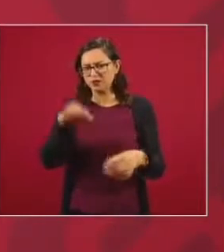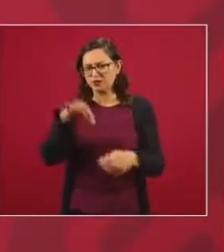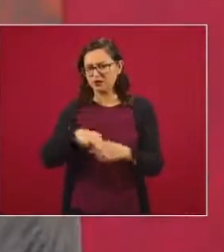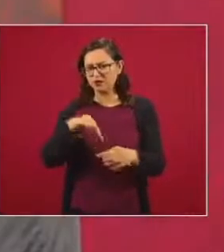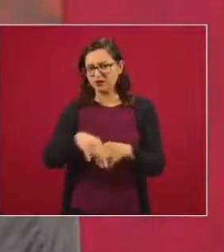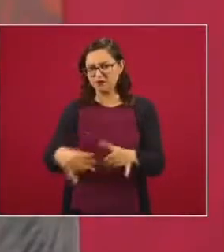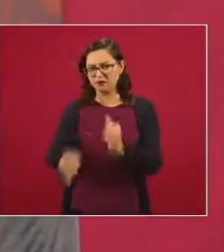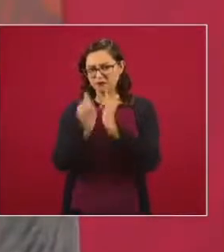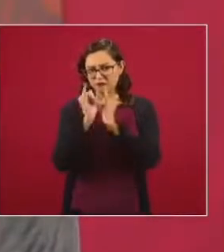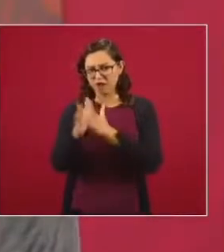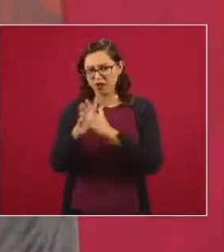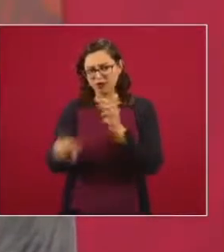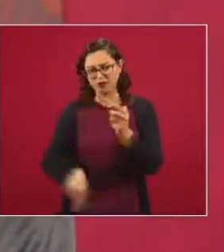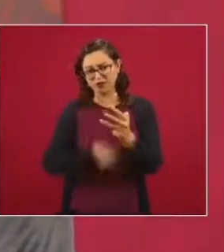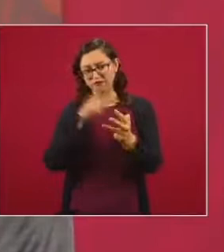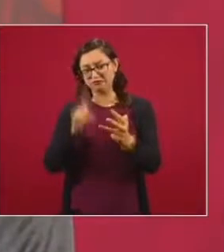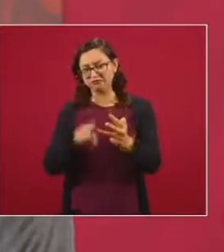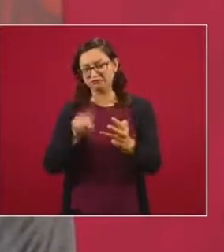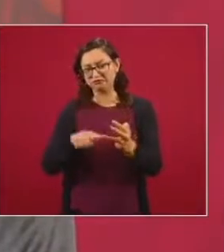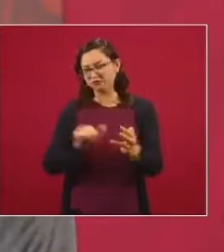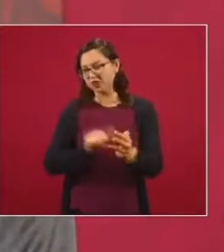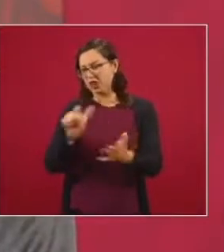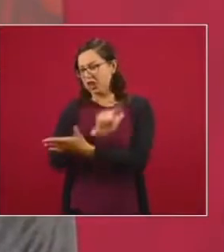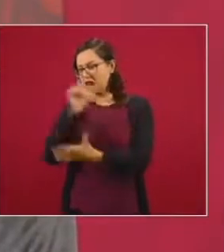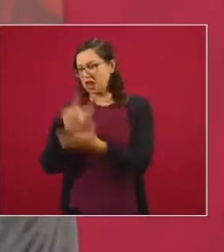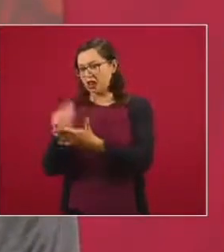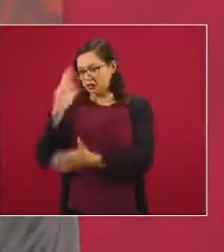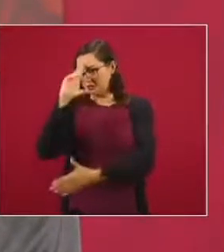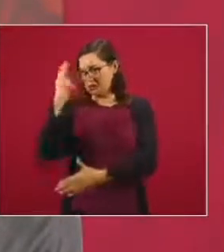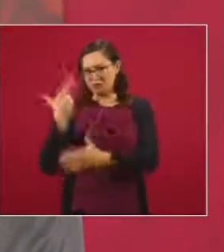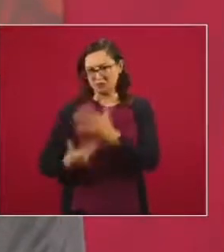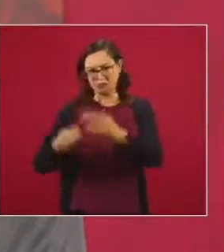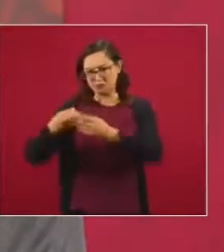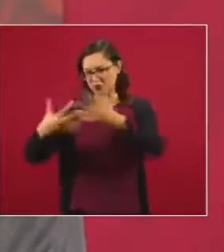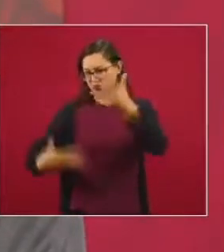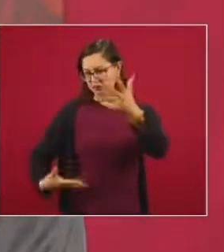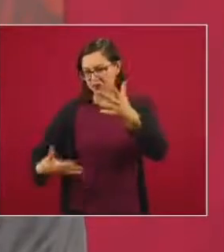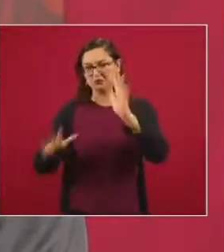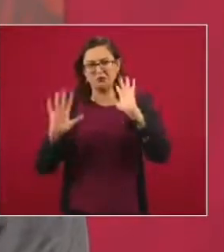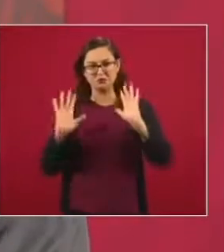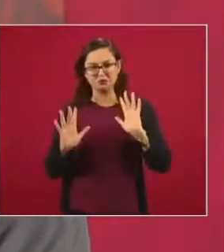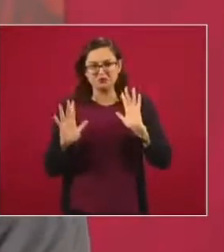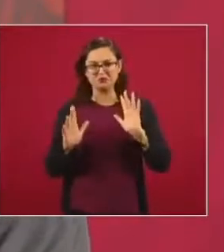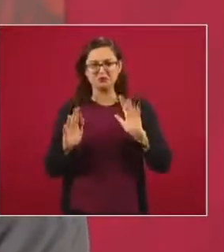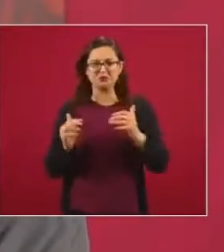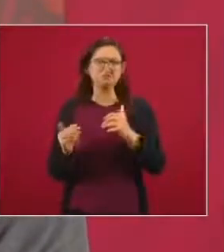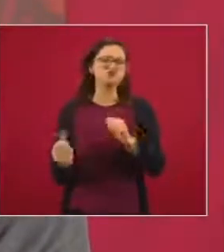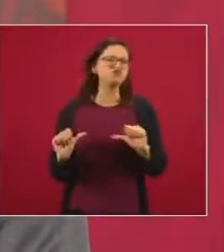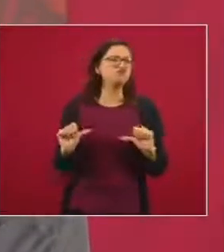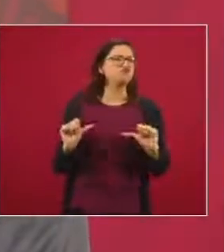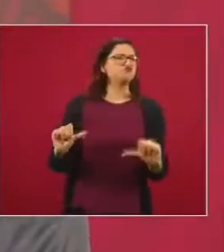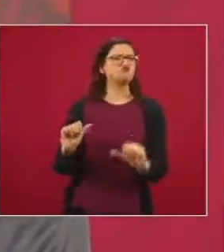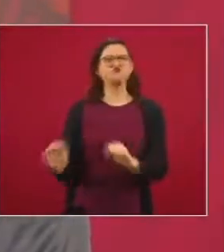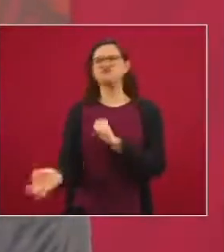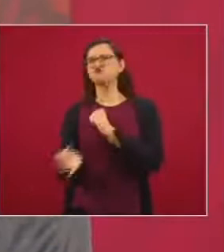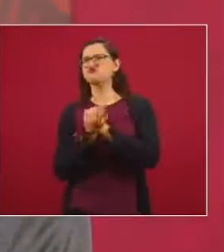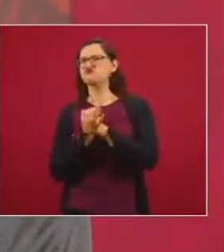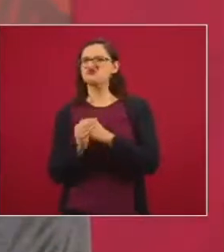y por cualquier delito, como a cualquier otro ciudadano.